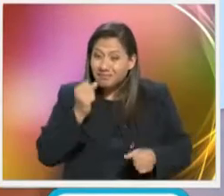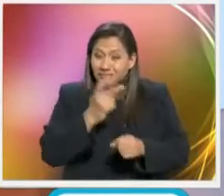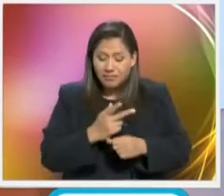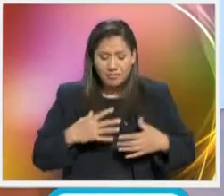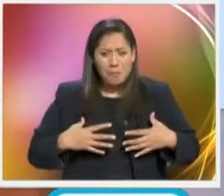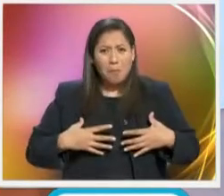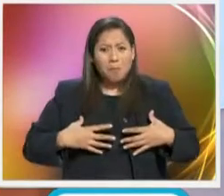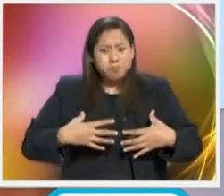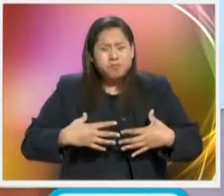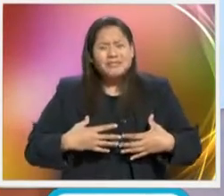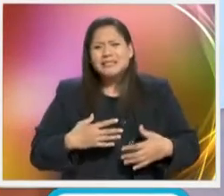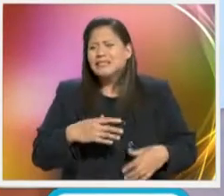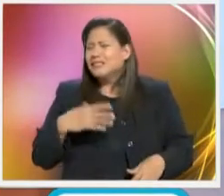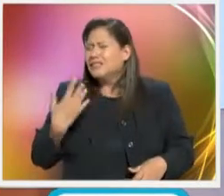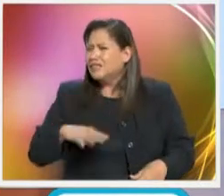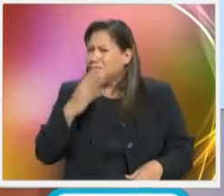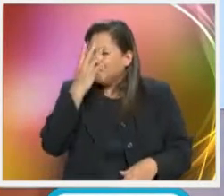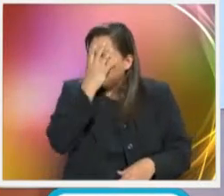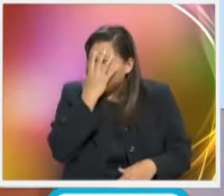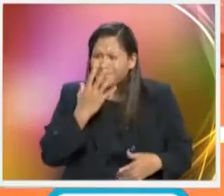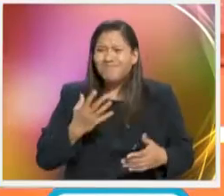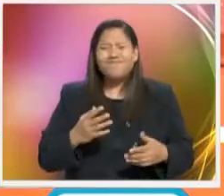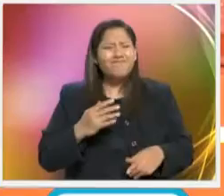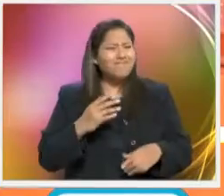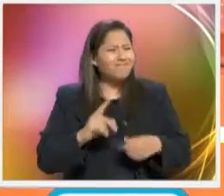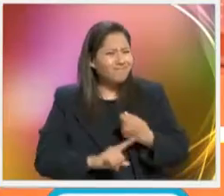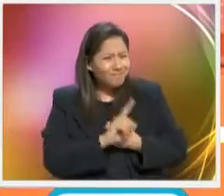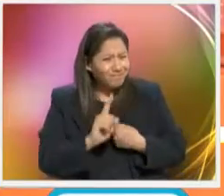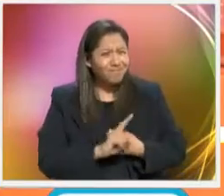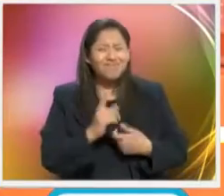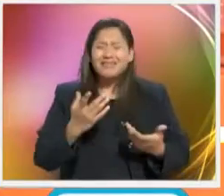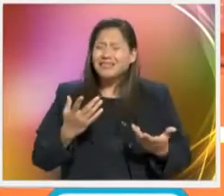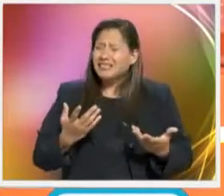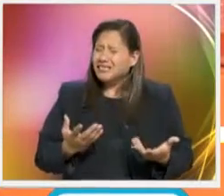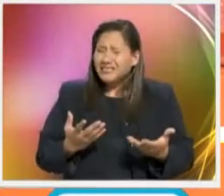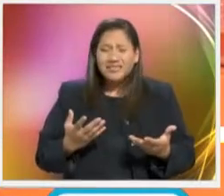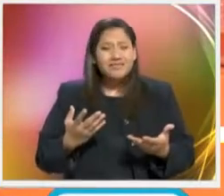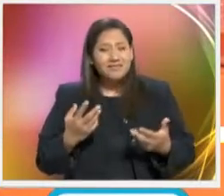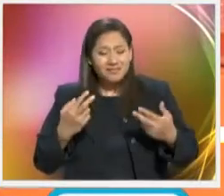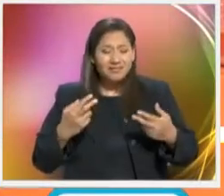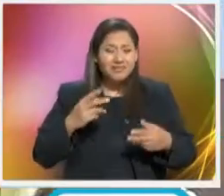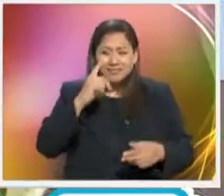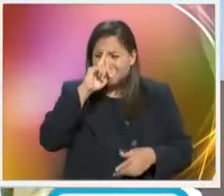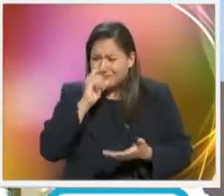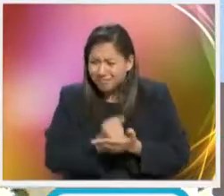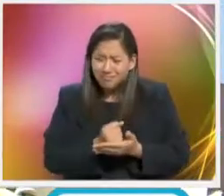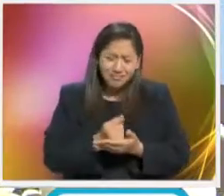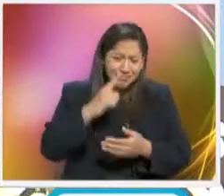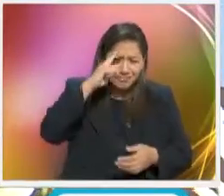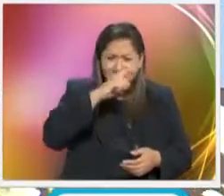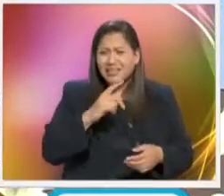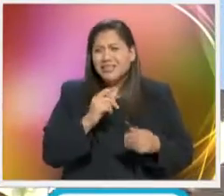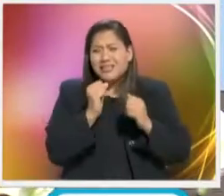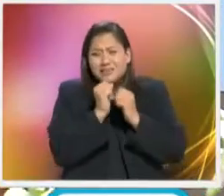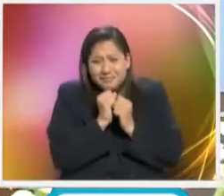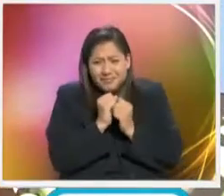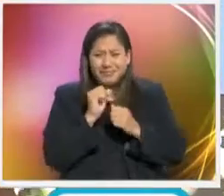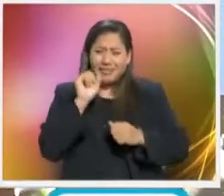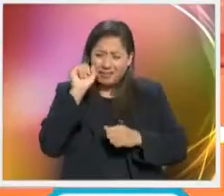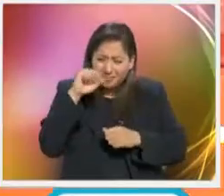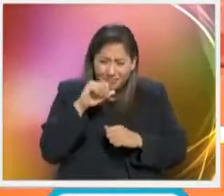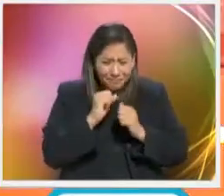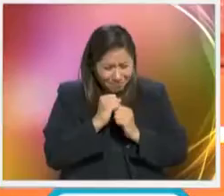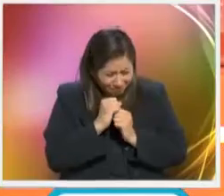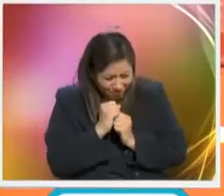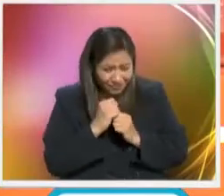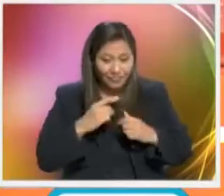un busto demasiado desarrollado, que les causa muchos problemas, se trauman, de repente no quieren salir o la